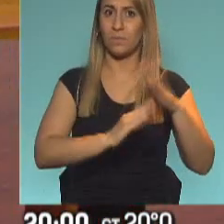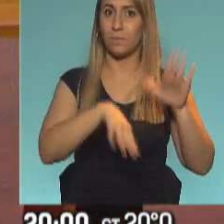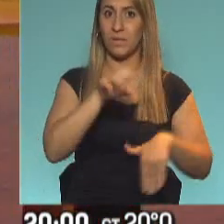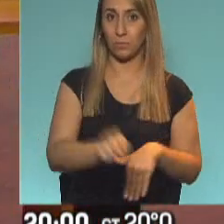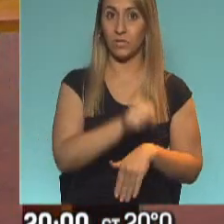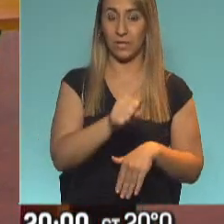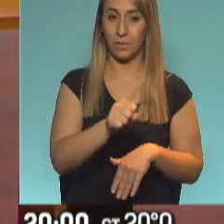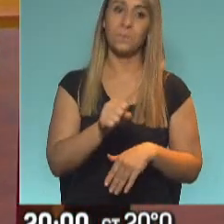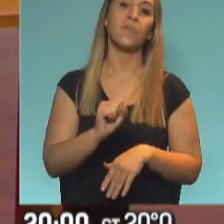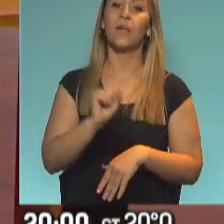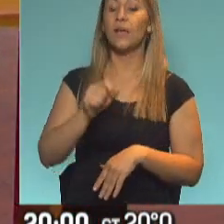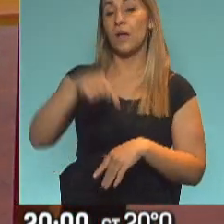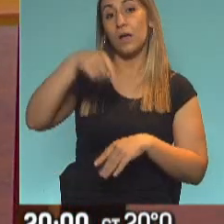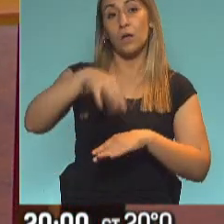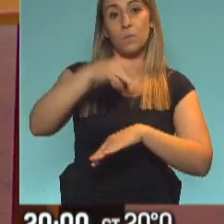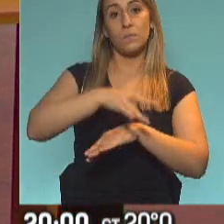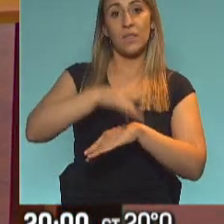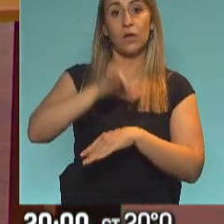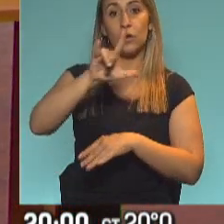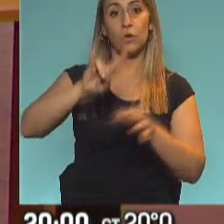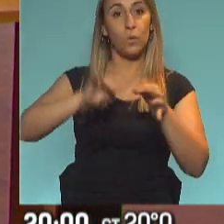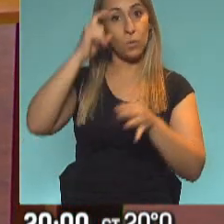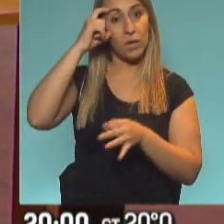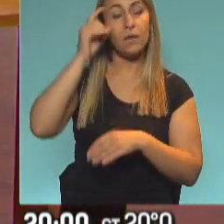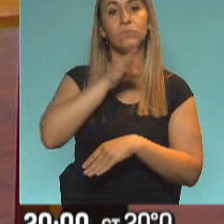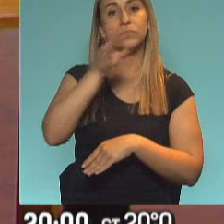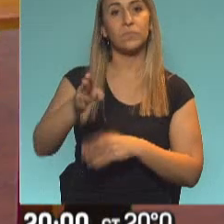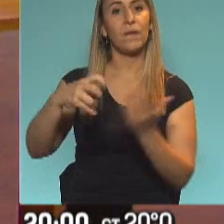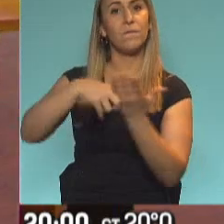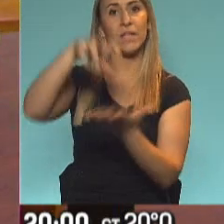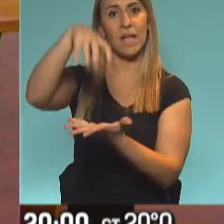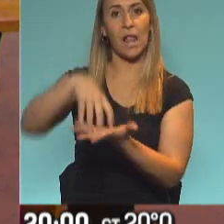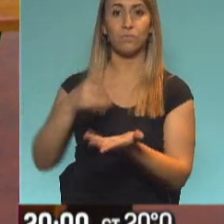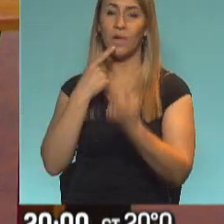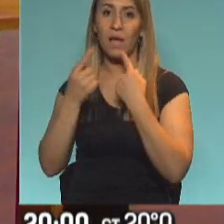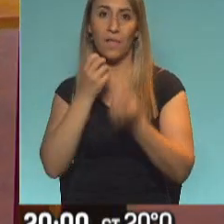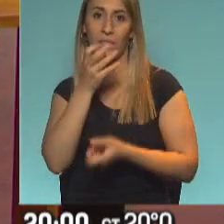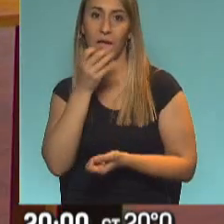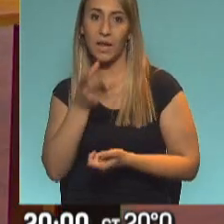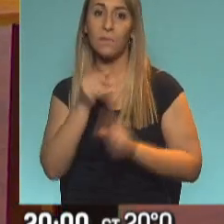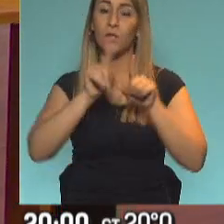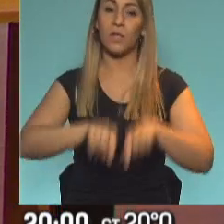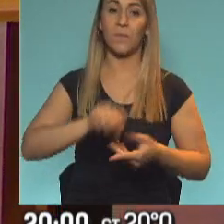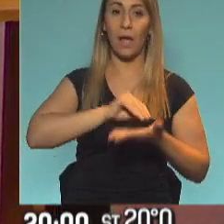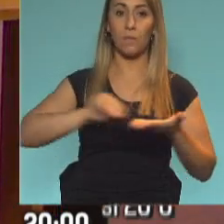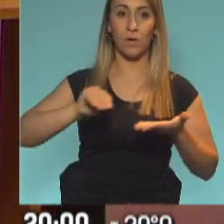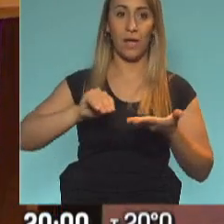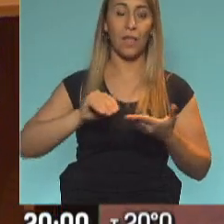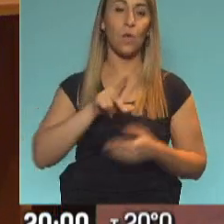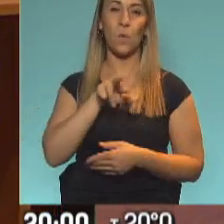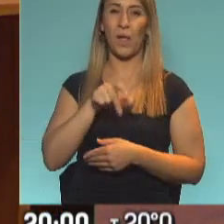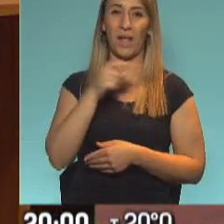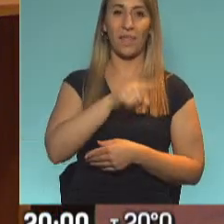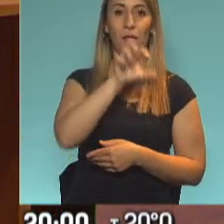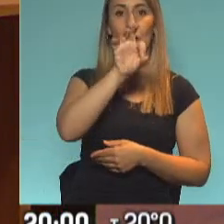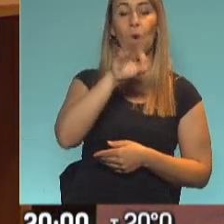presentó en la fiscalía, es el médico de Maradona, Leopoldo Luco, pero también hubo algunas frases, ¿no? Declaró también el abogado pareja de Verónica Ojeda, quien dijo que